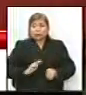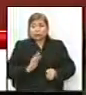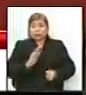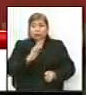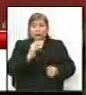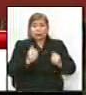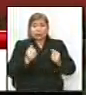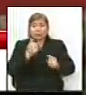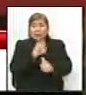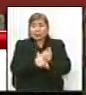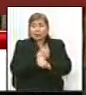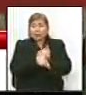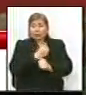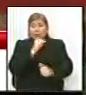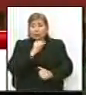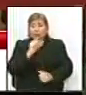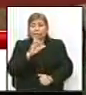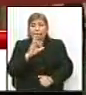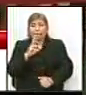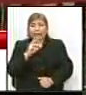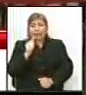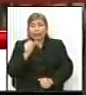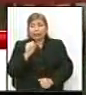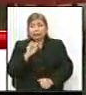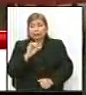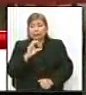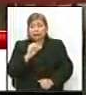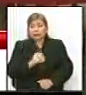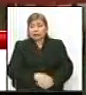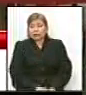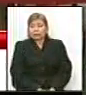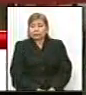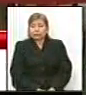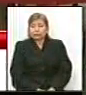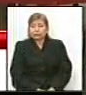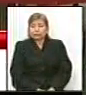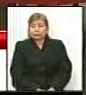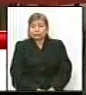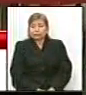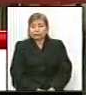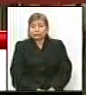de Ayacucho, San Francisco. Ingeniero.